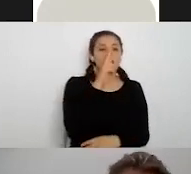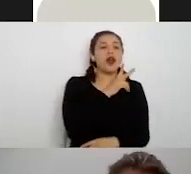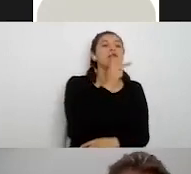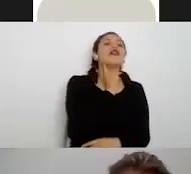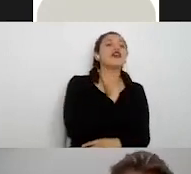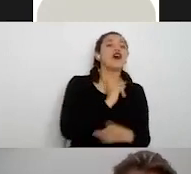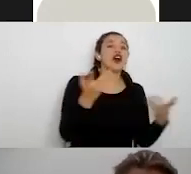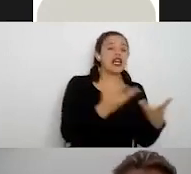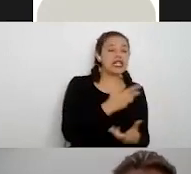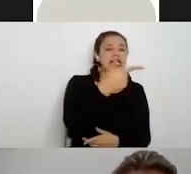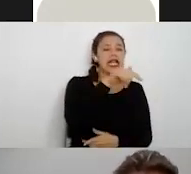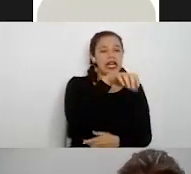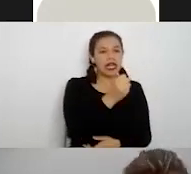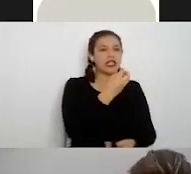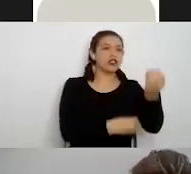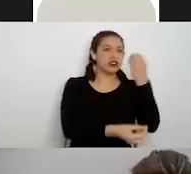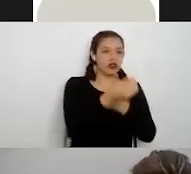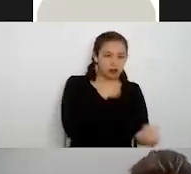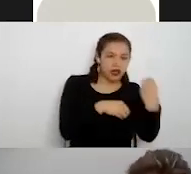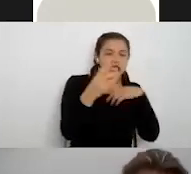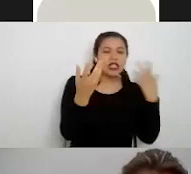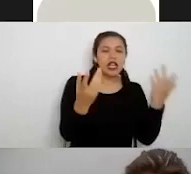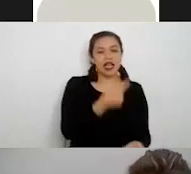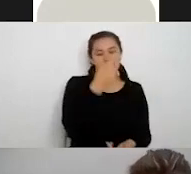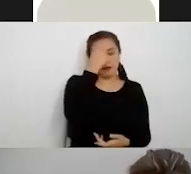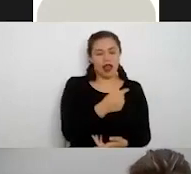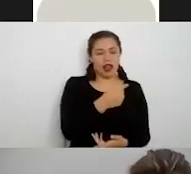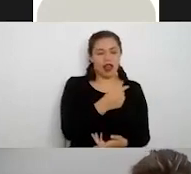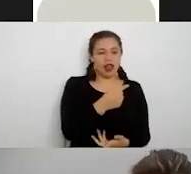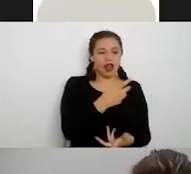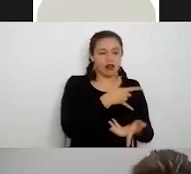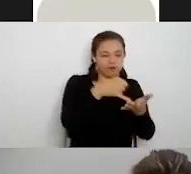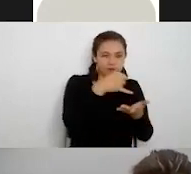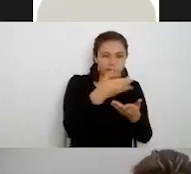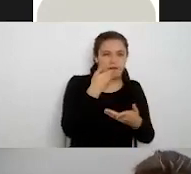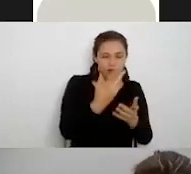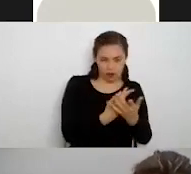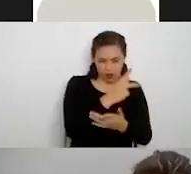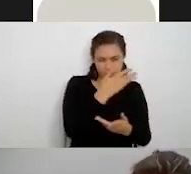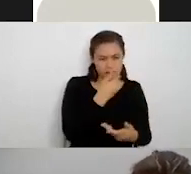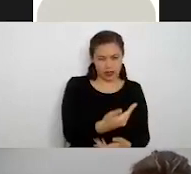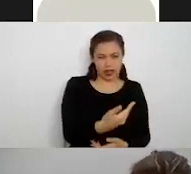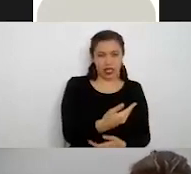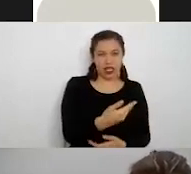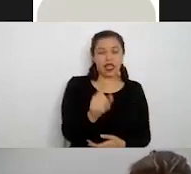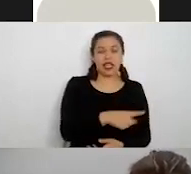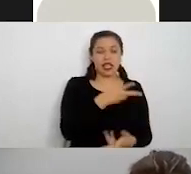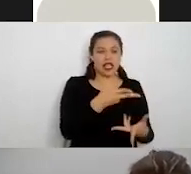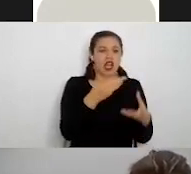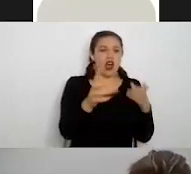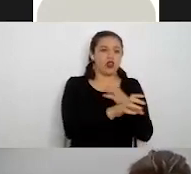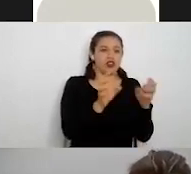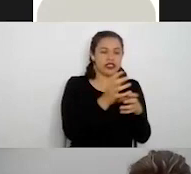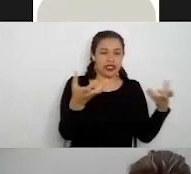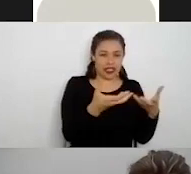de gas y de alimentos y de fertilizantes y un proveedor muy grande de Occidente, básicamente de